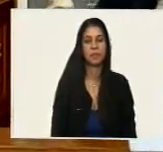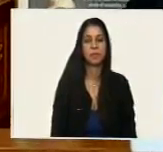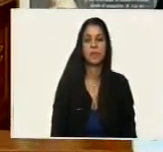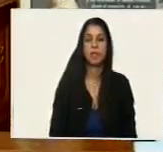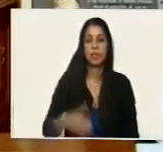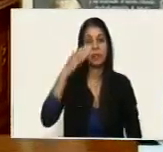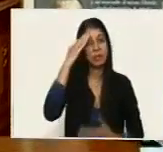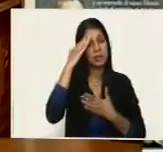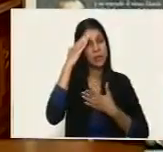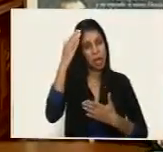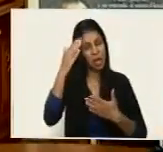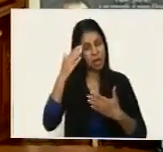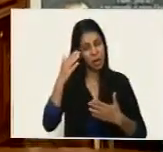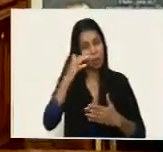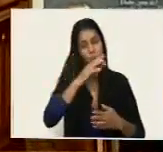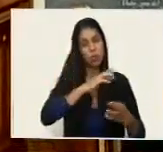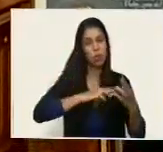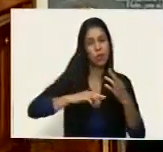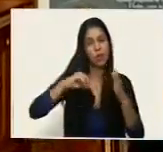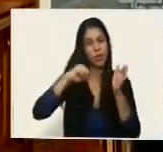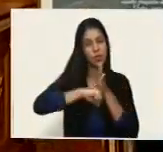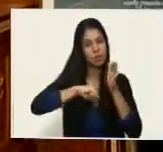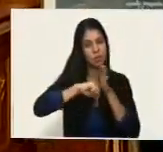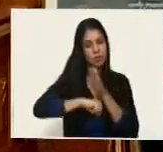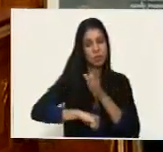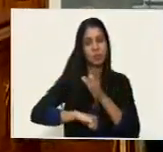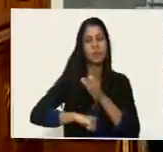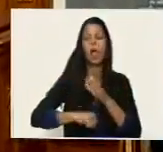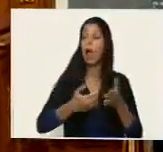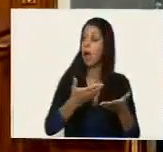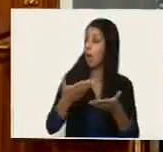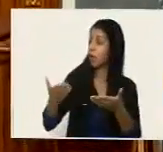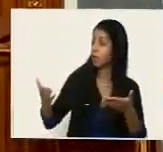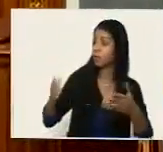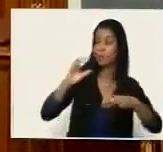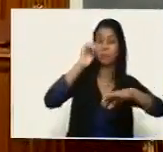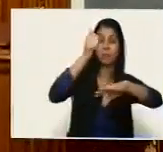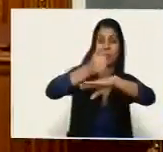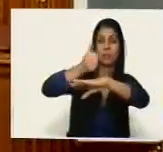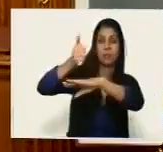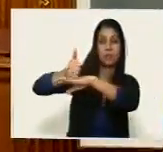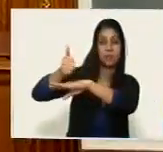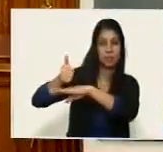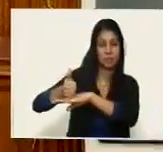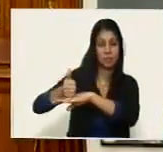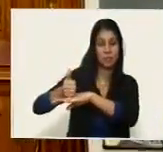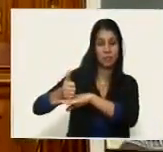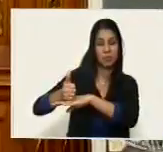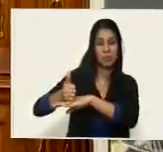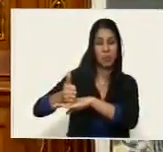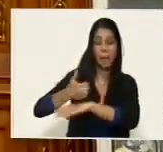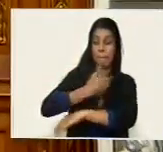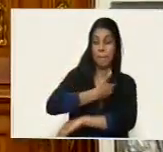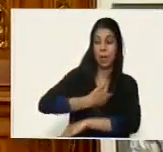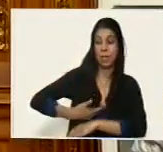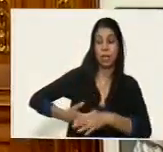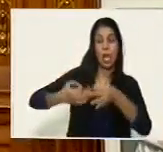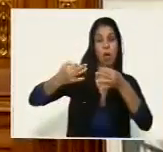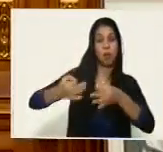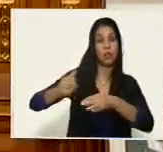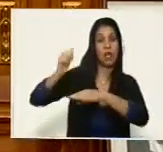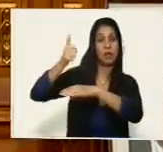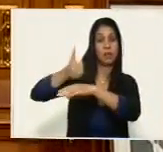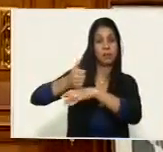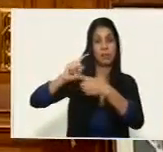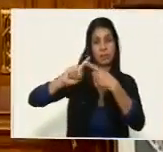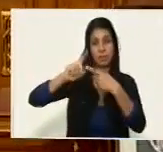saludo fraterno y revolucionario a nuestra directiva de la Asamblea Nacional, nuestro presidente, nuestra